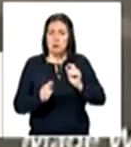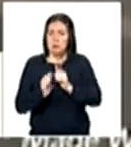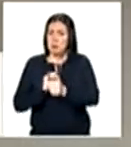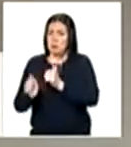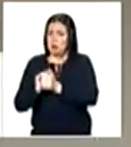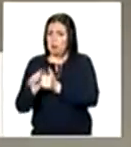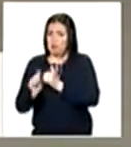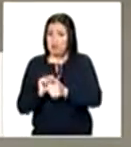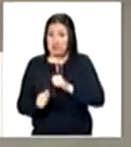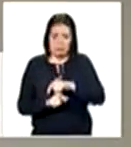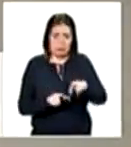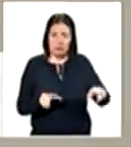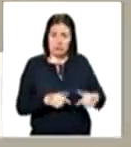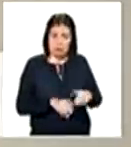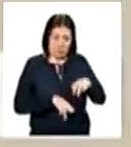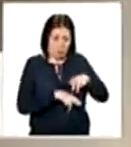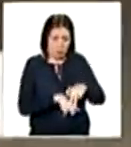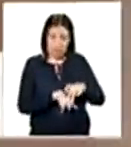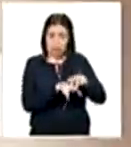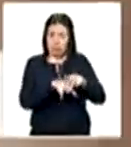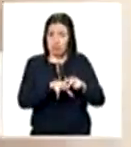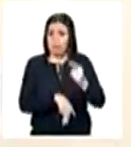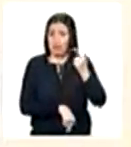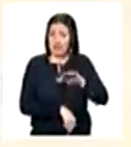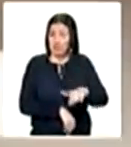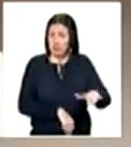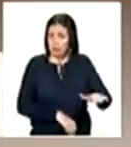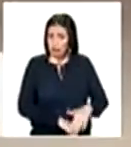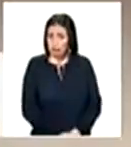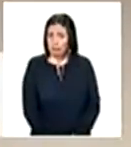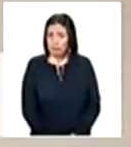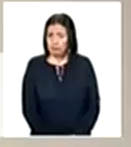locales de skateboarding infantil.